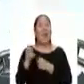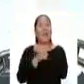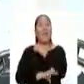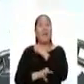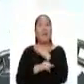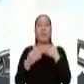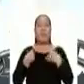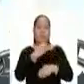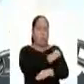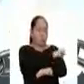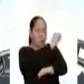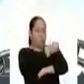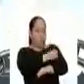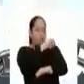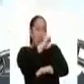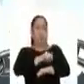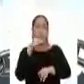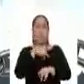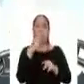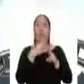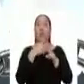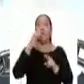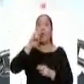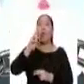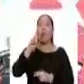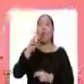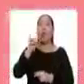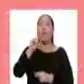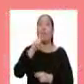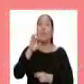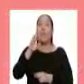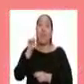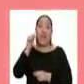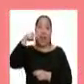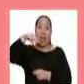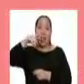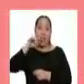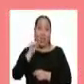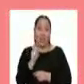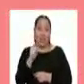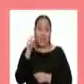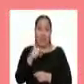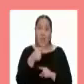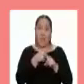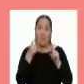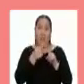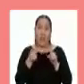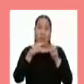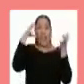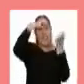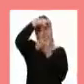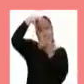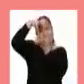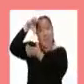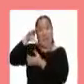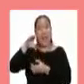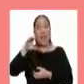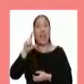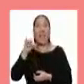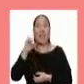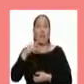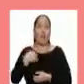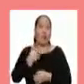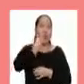de montañas, llamada la Cordillera de los Andes, que da origen a una gran diversidad de climas. A un lado